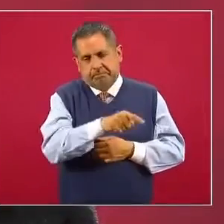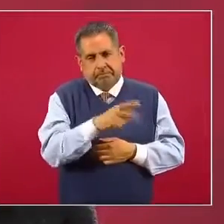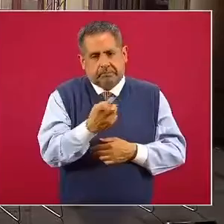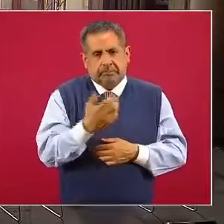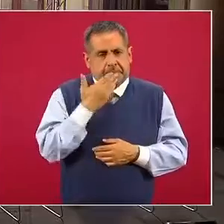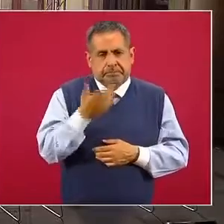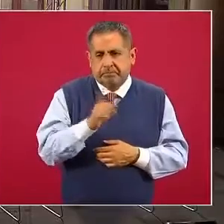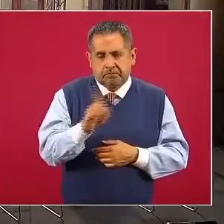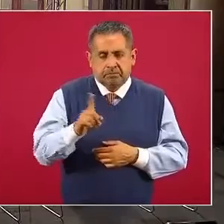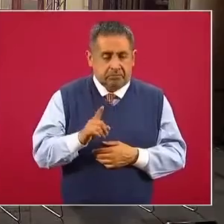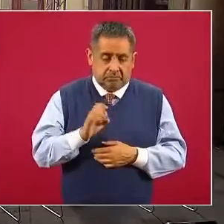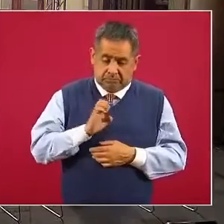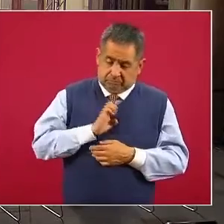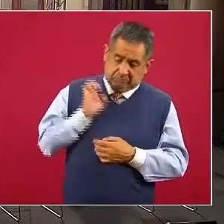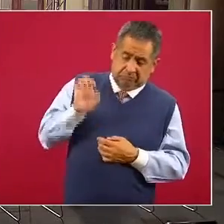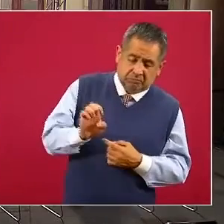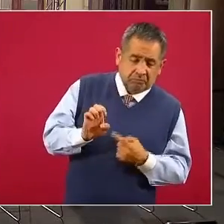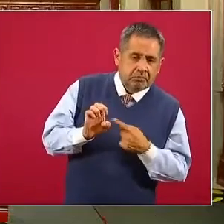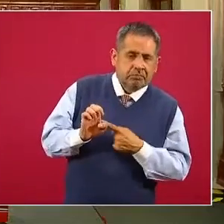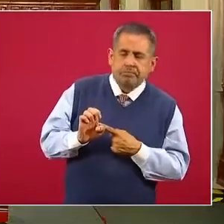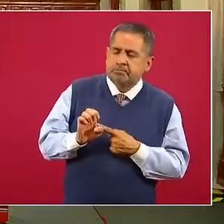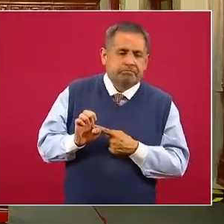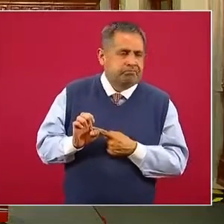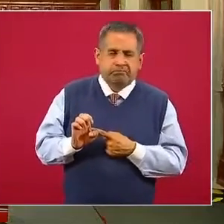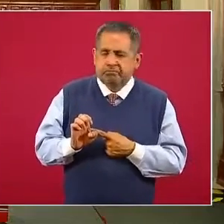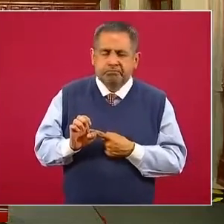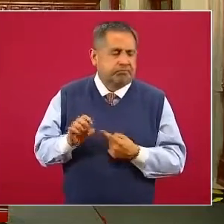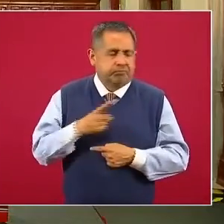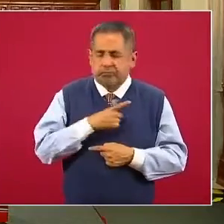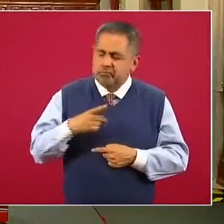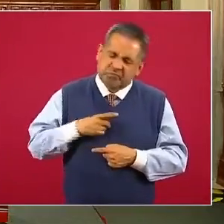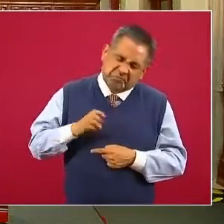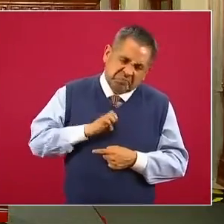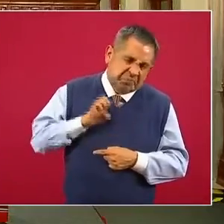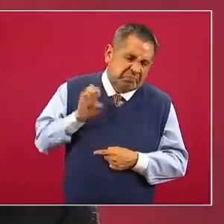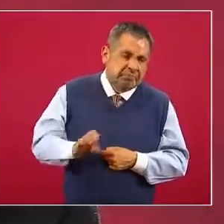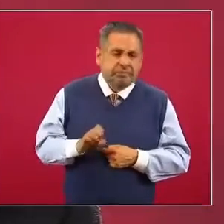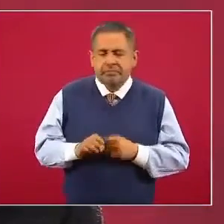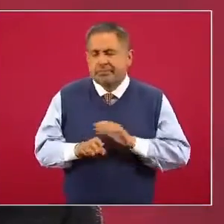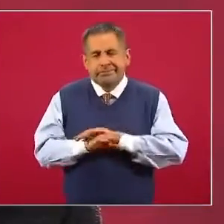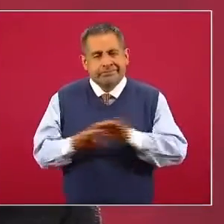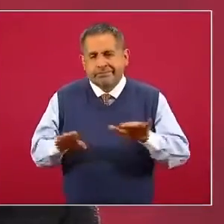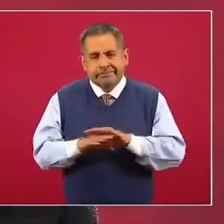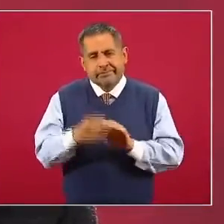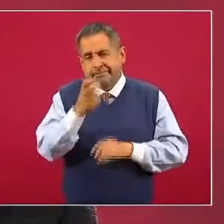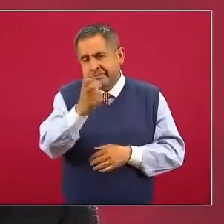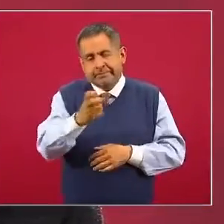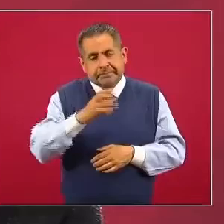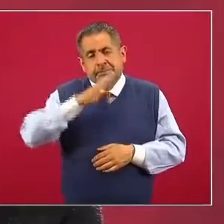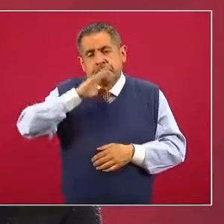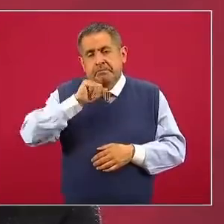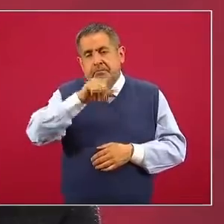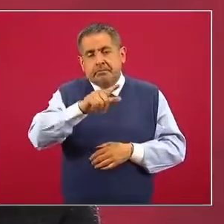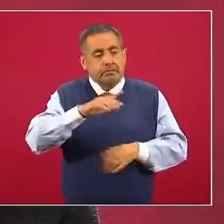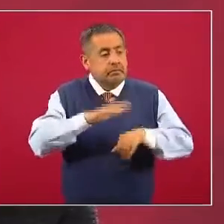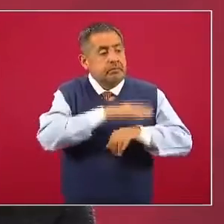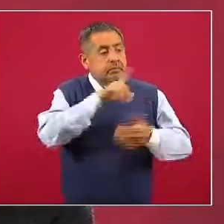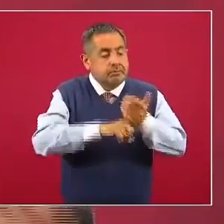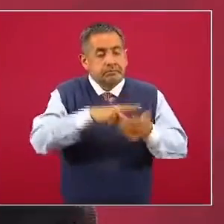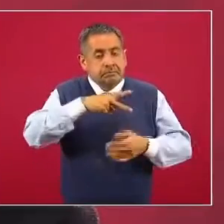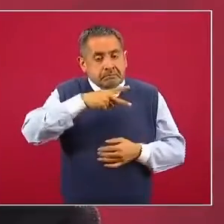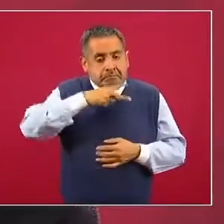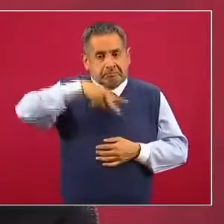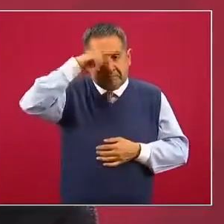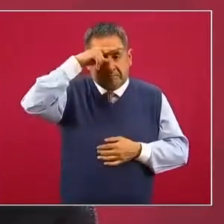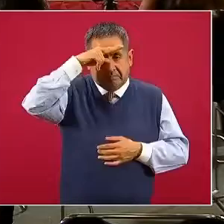precisamente el odio. El odio es una muy mala resultante de la ignorancia y